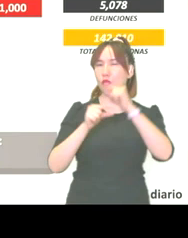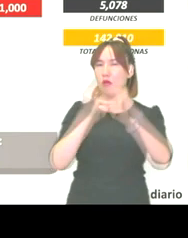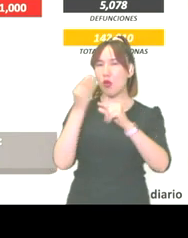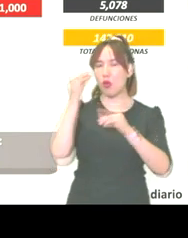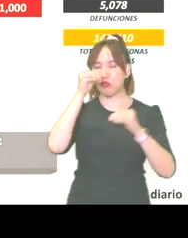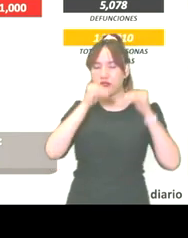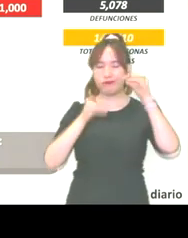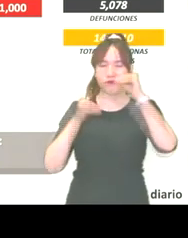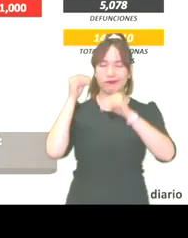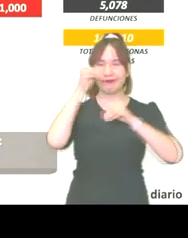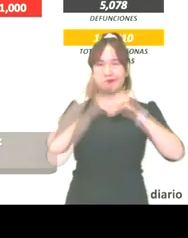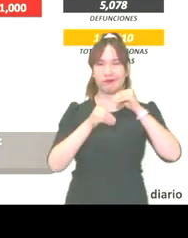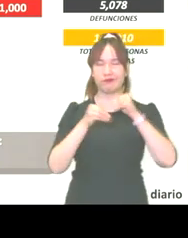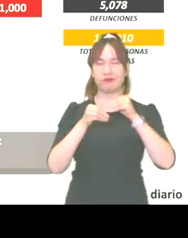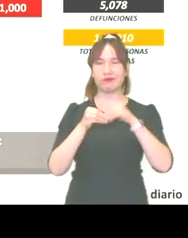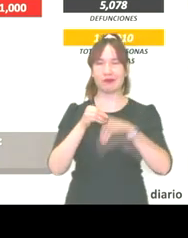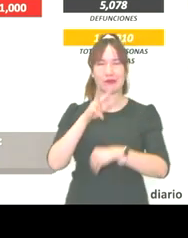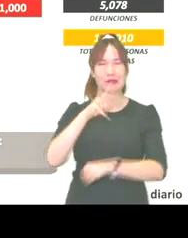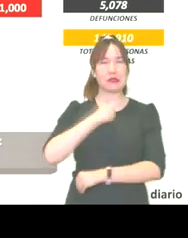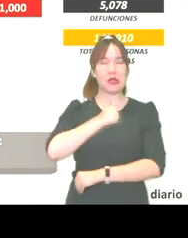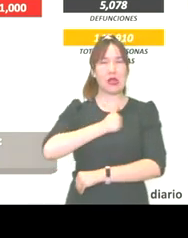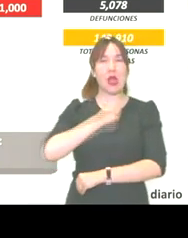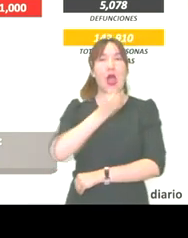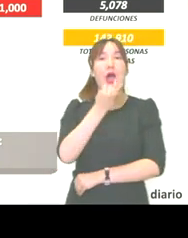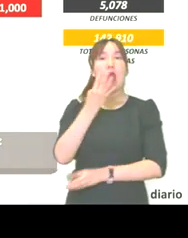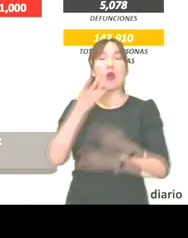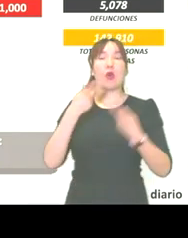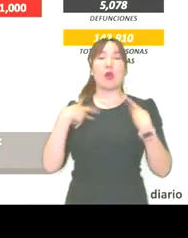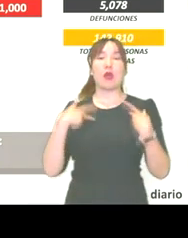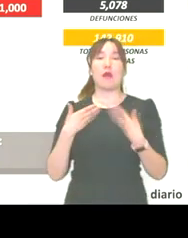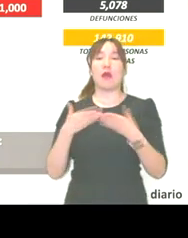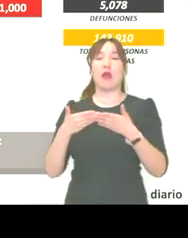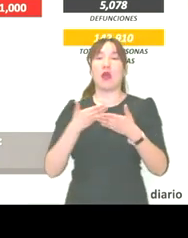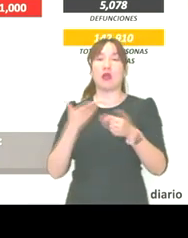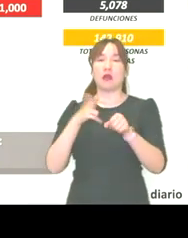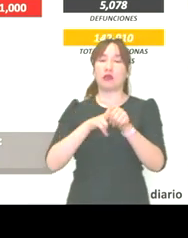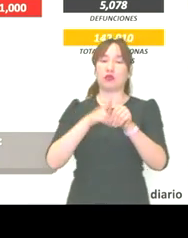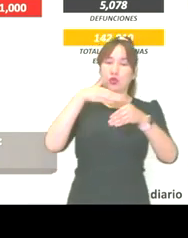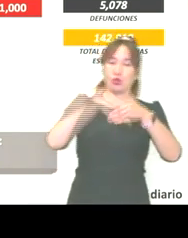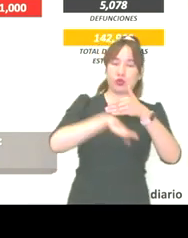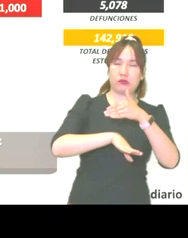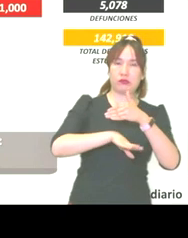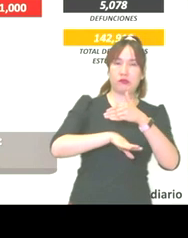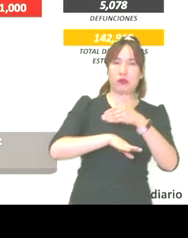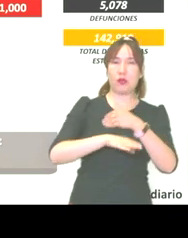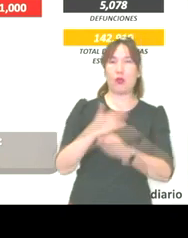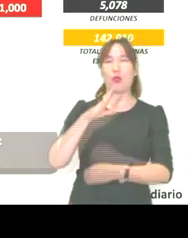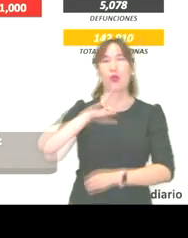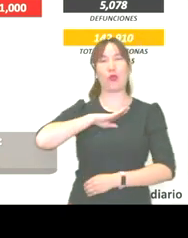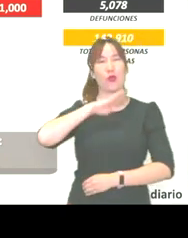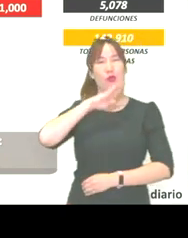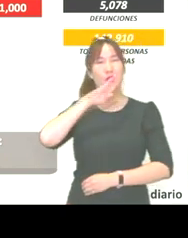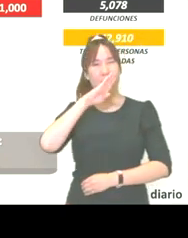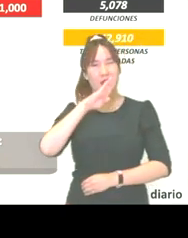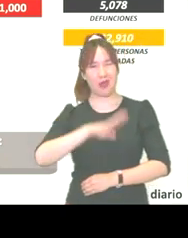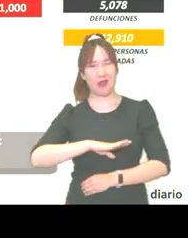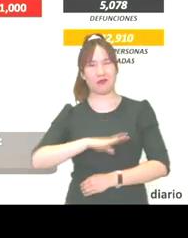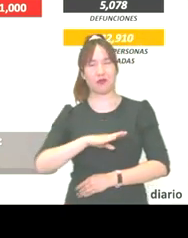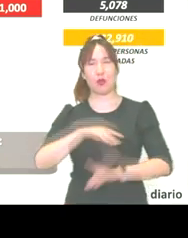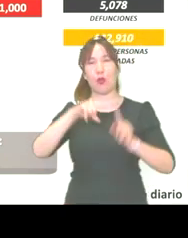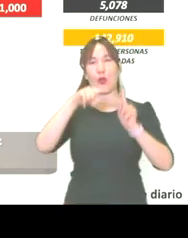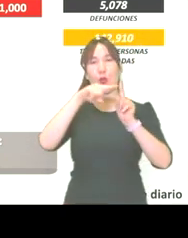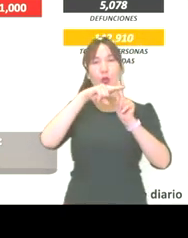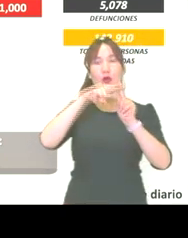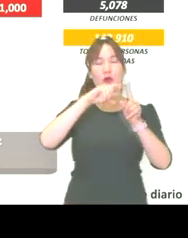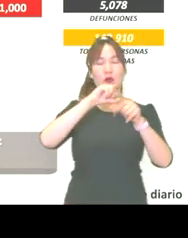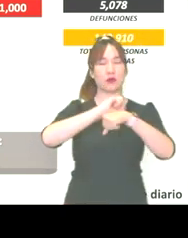son recientes, lamentablemente algunas de las personas que estaban hospitalizadas perdieron la vida en las últimas horas y tenían ya resultado positivo